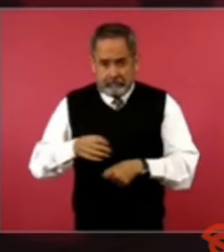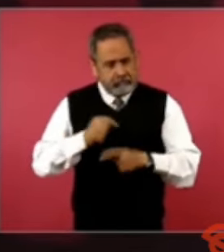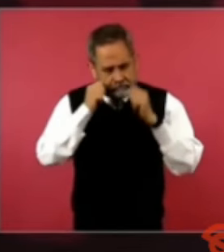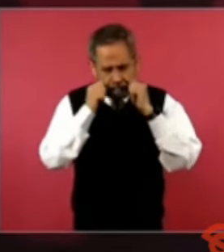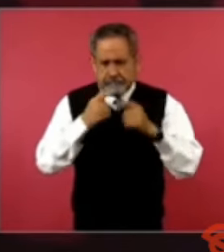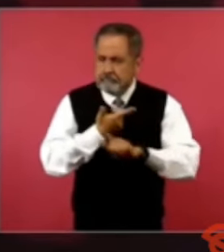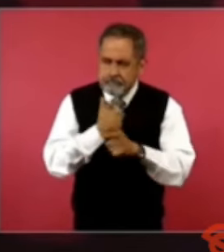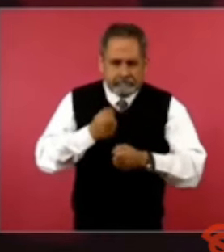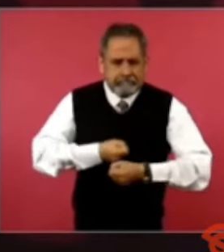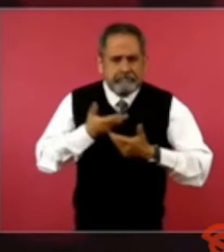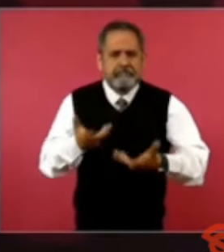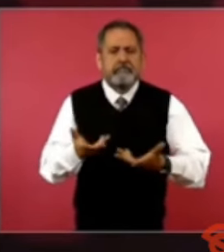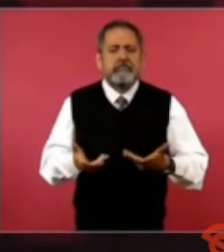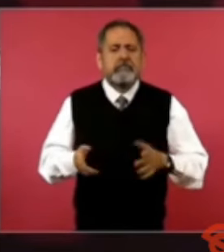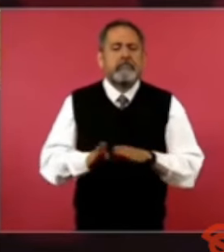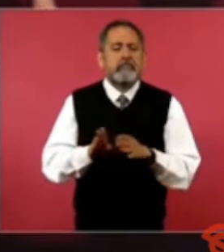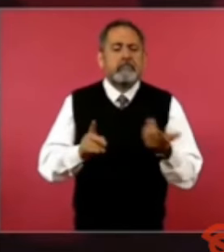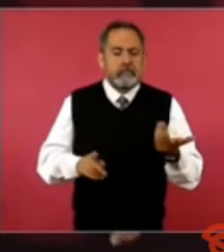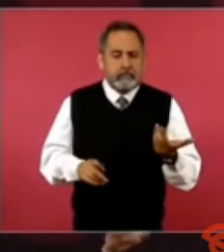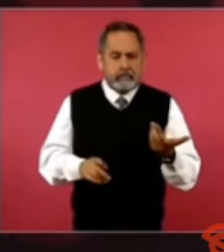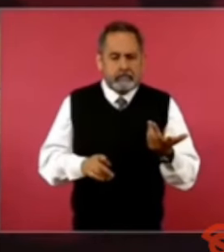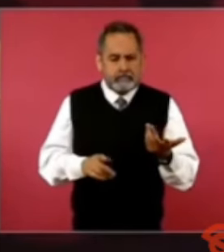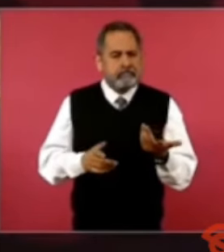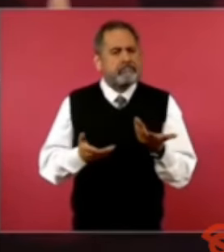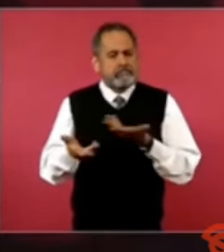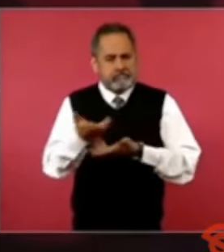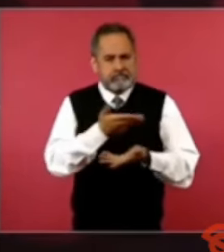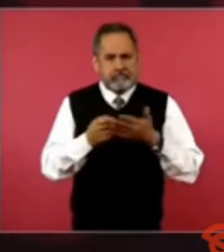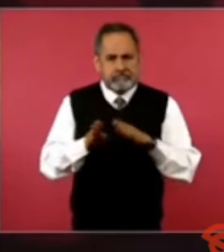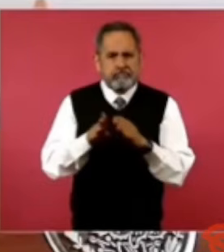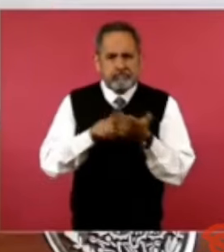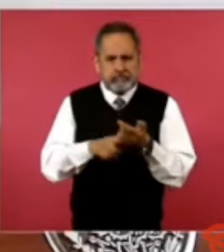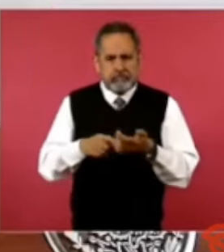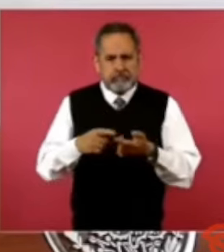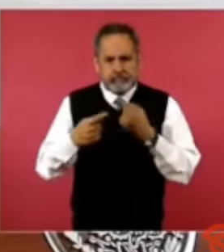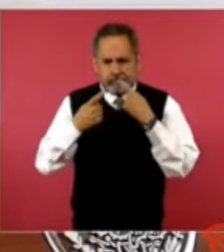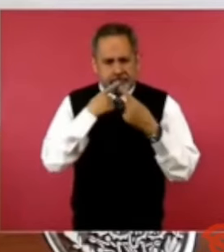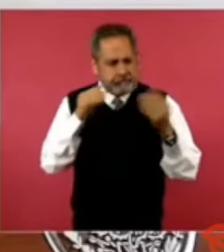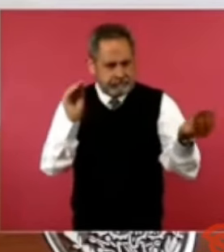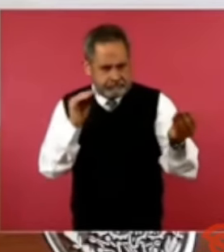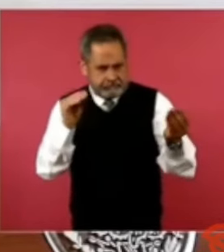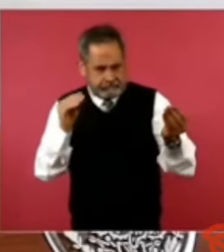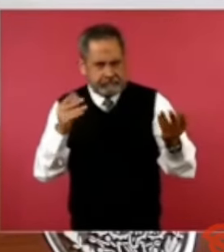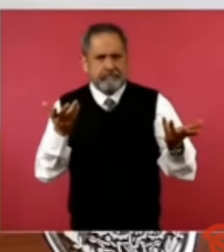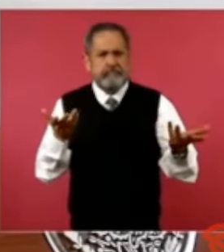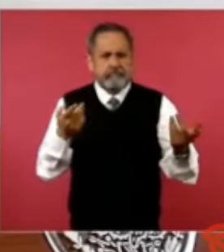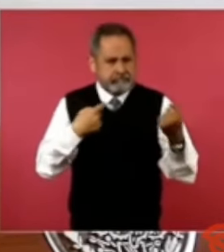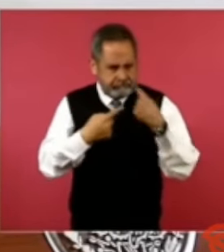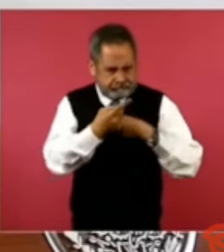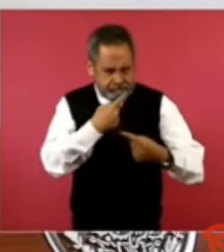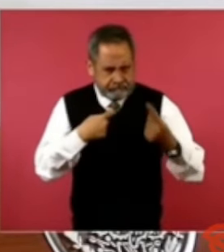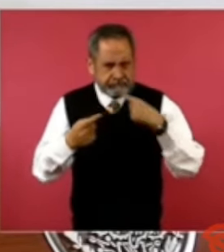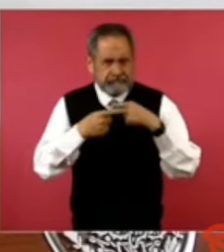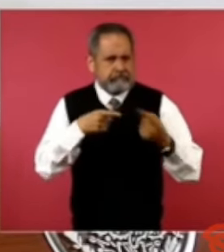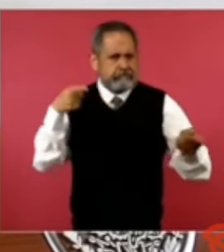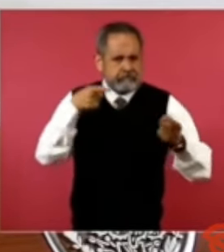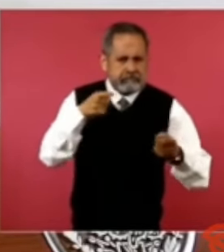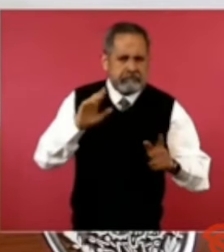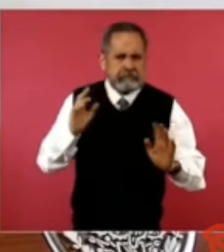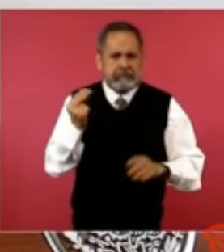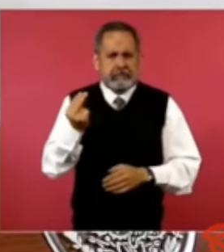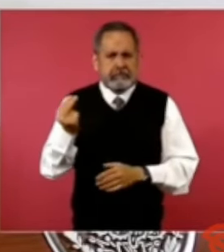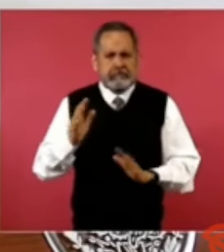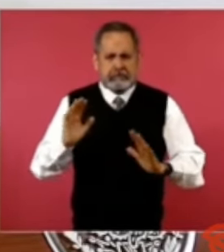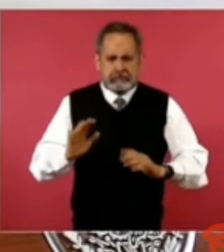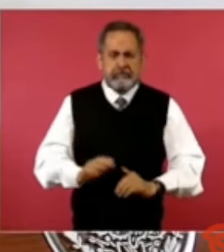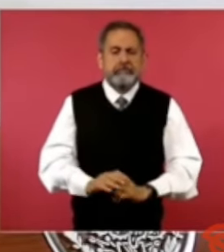presidente porque esto da oportunidad a que haya réplica sin necesidad de que yo insulte a